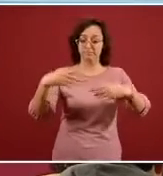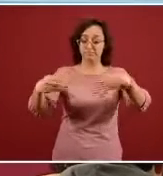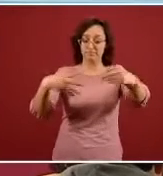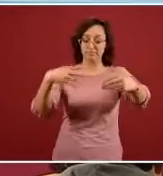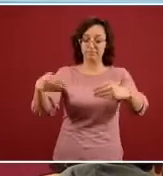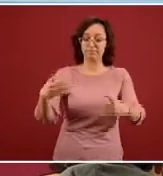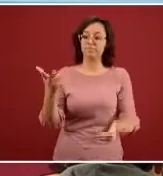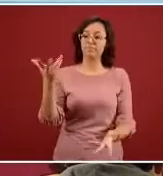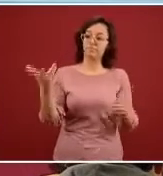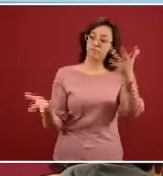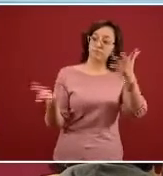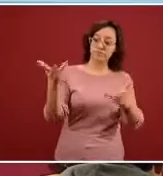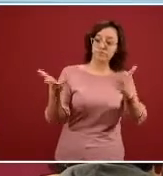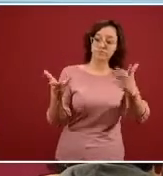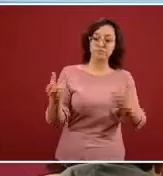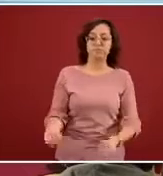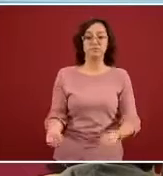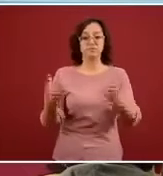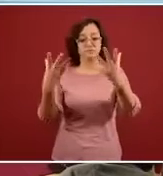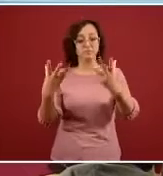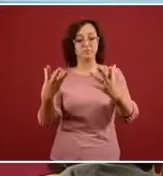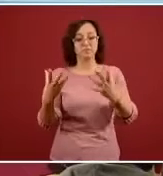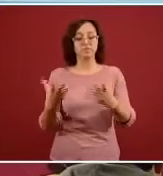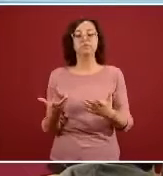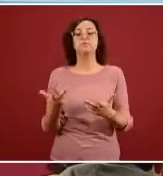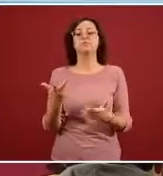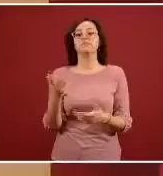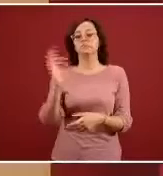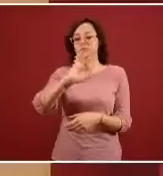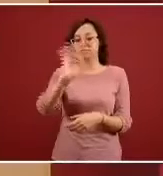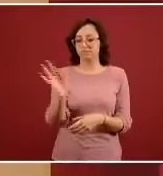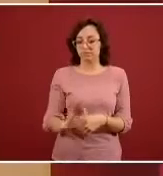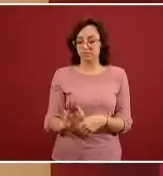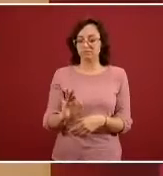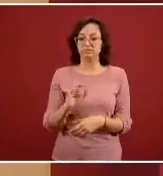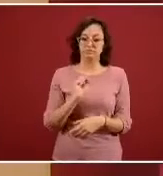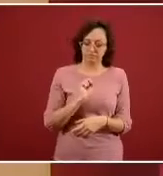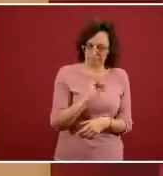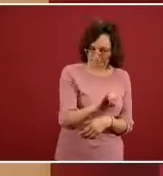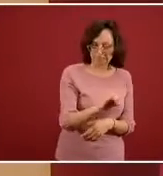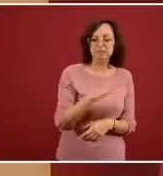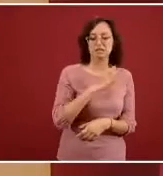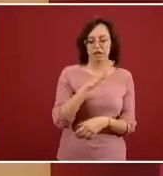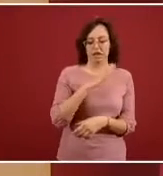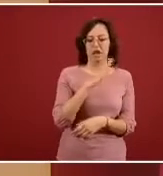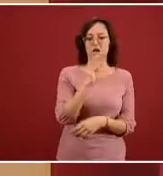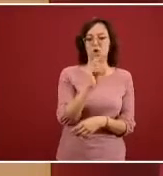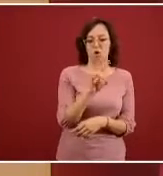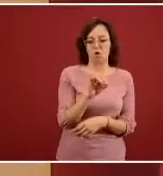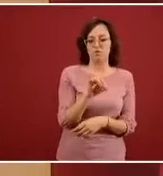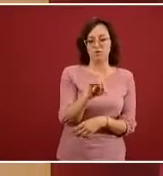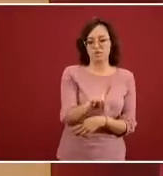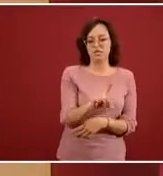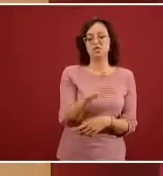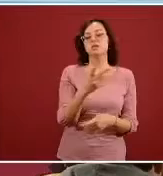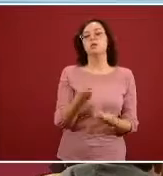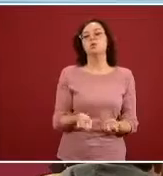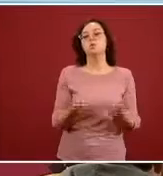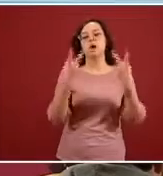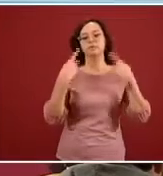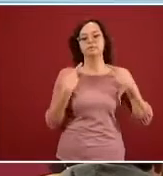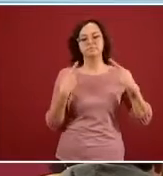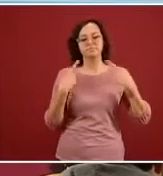que explicamos ayer, en particular el porcentaje de confirmación de COVID, es decir, la proporción de